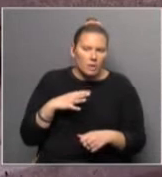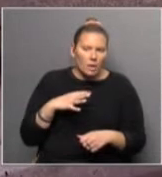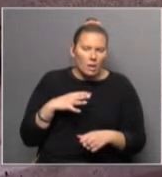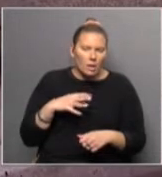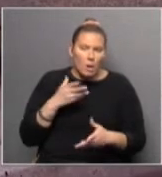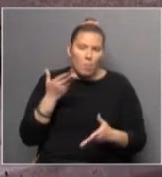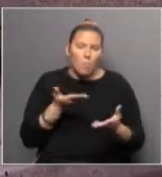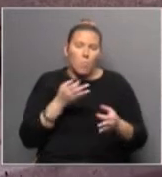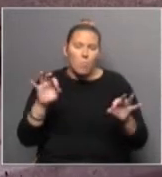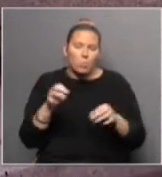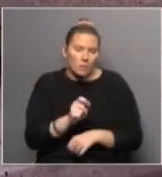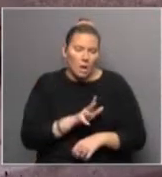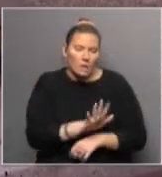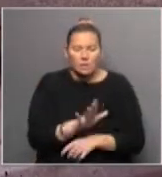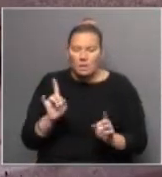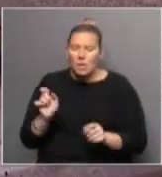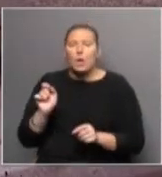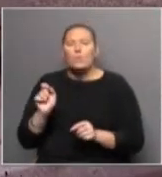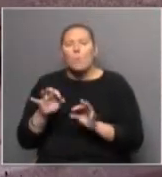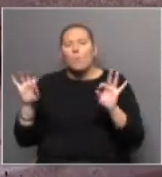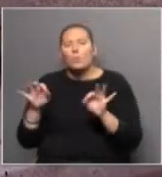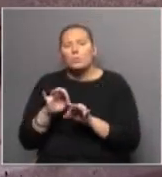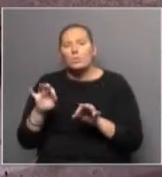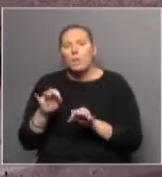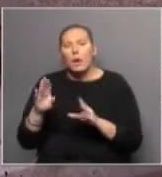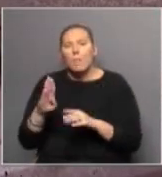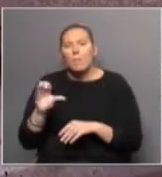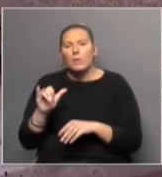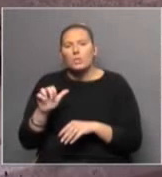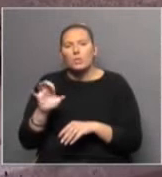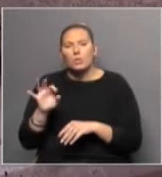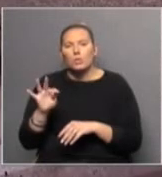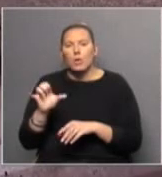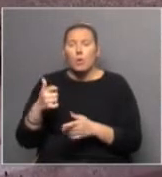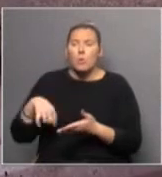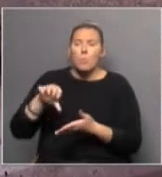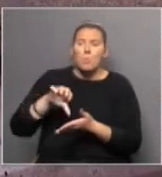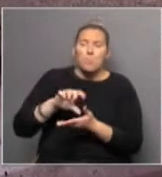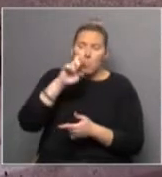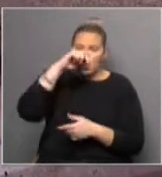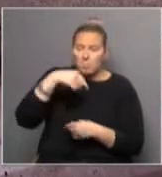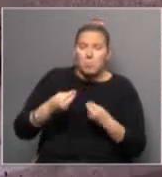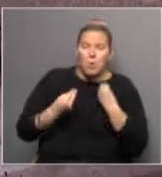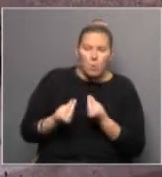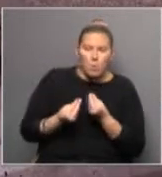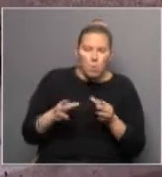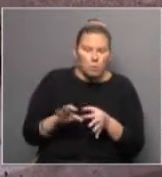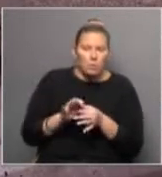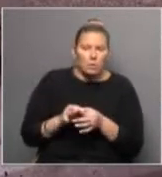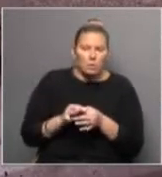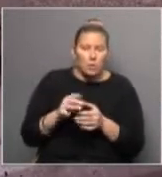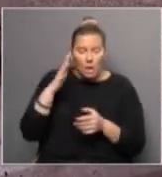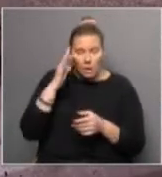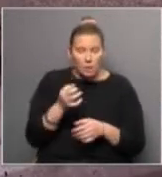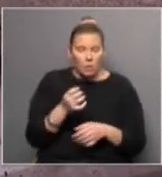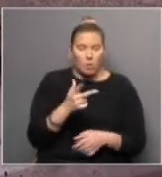general y bueno, la música del Peyote en particular con Montevideo como ciudad? Bueno, yo creo que el hip hop, y el Peyote